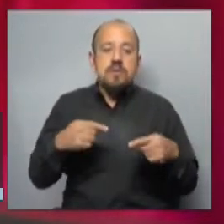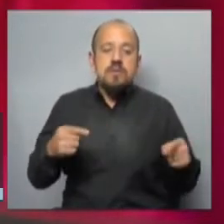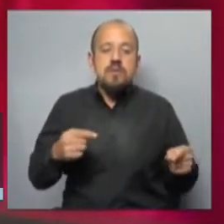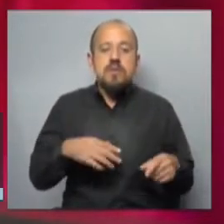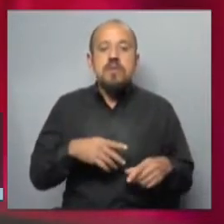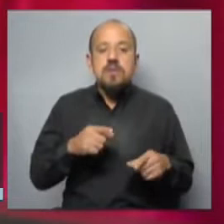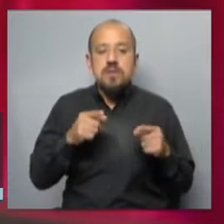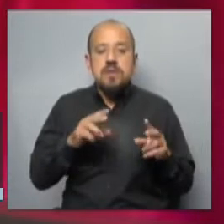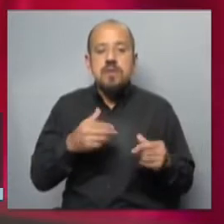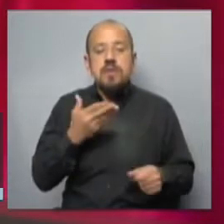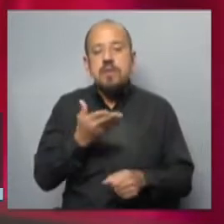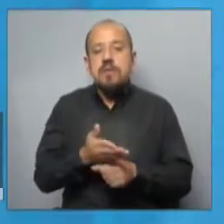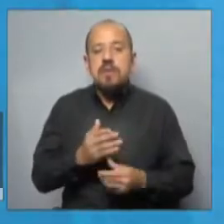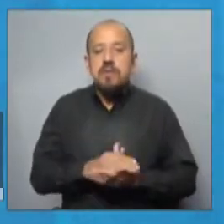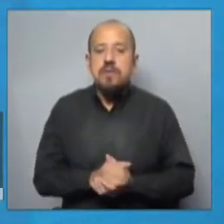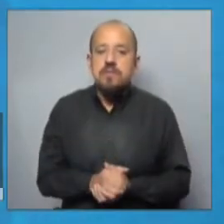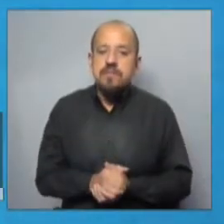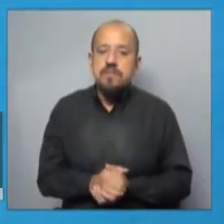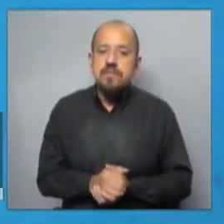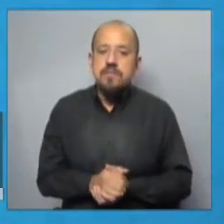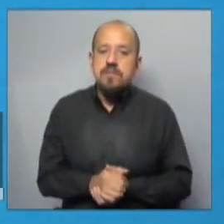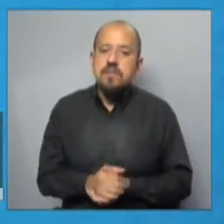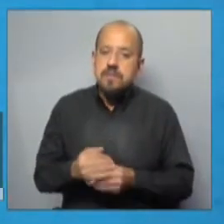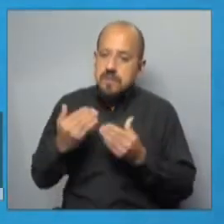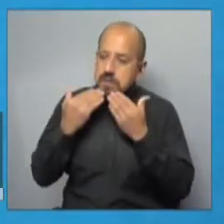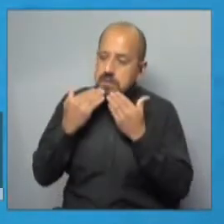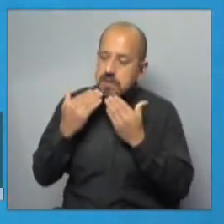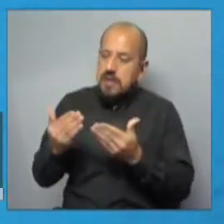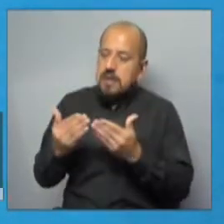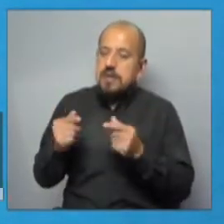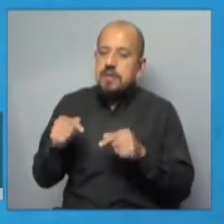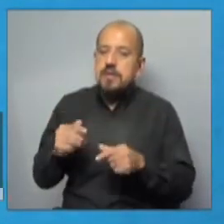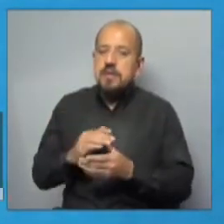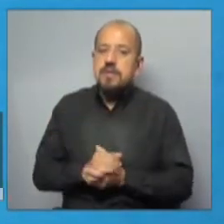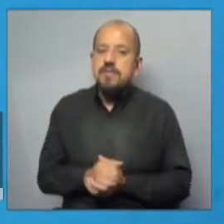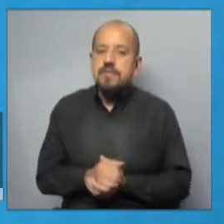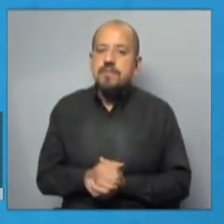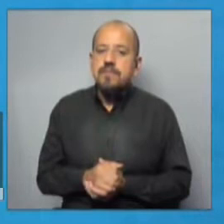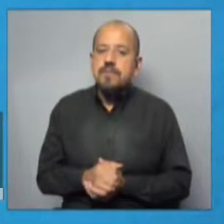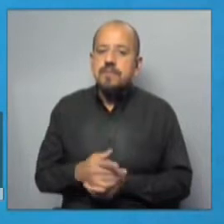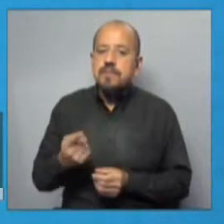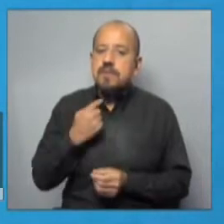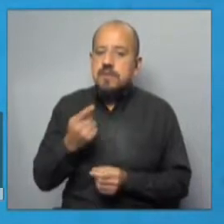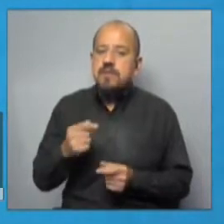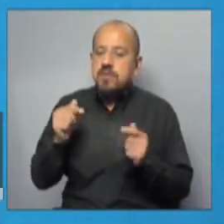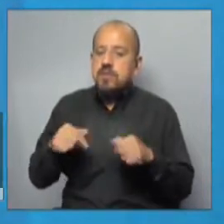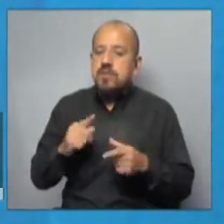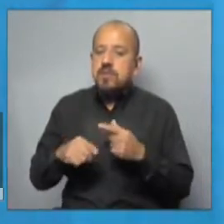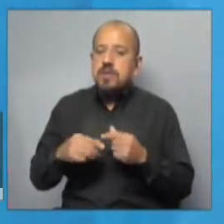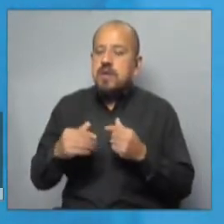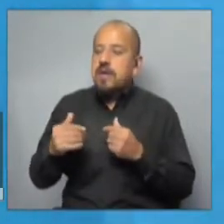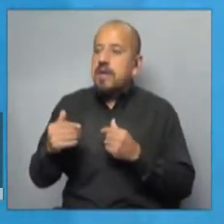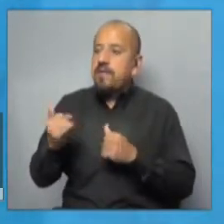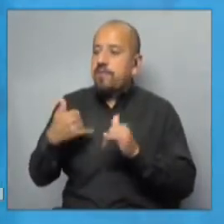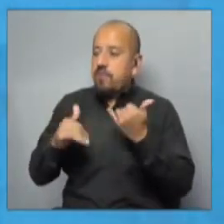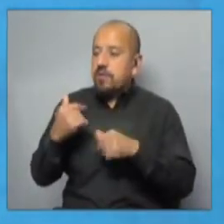forman parte del reclamo bien en el cierre estelar agradecemos muchísimo creo que sirve mucho obviamente para informarnos